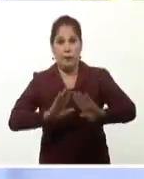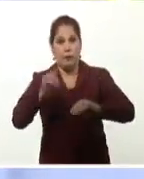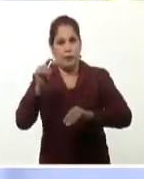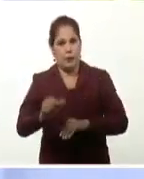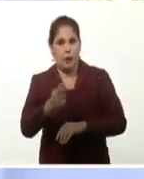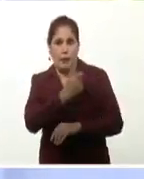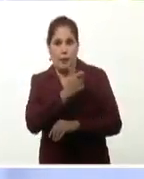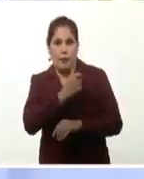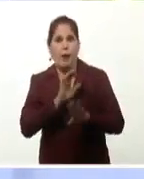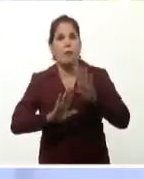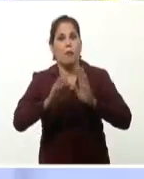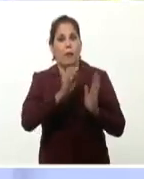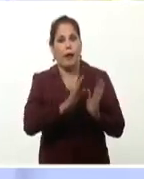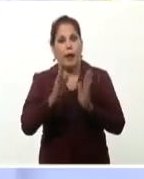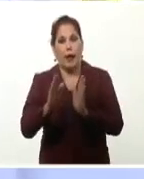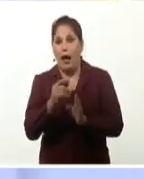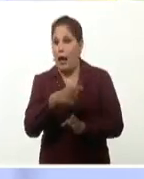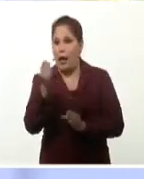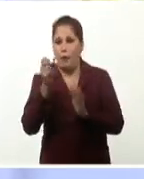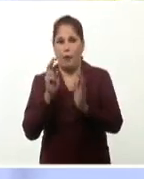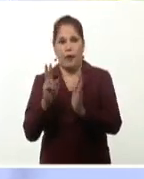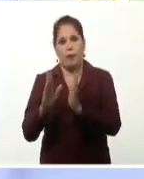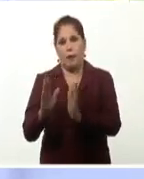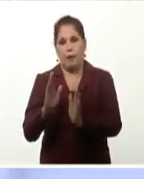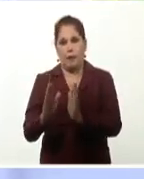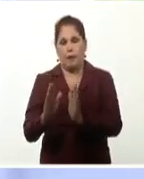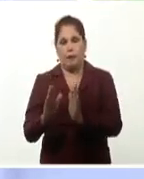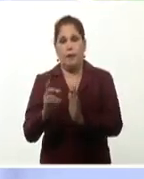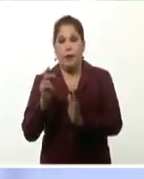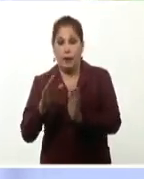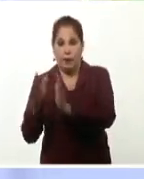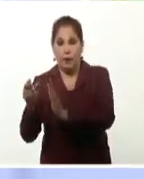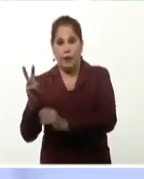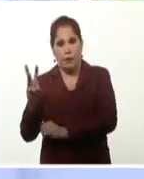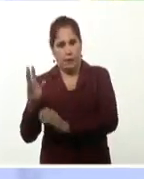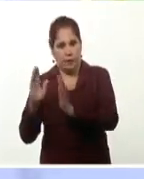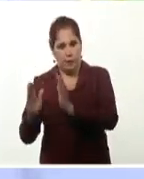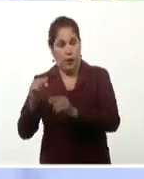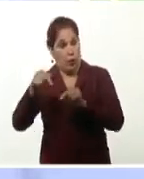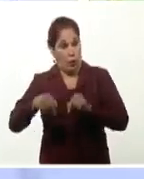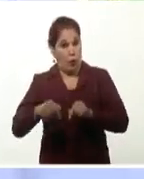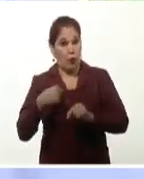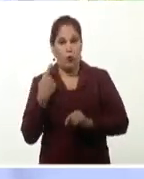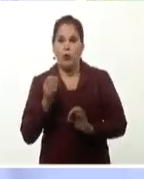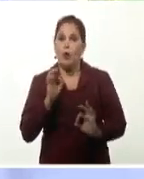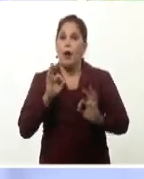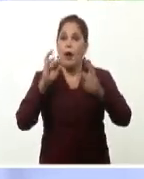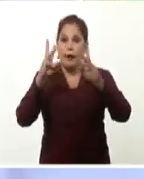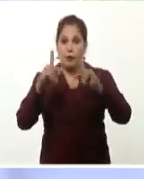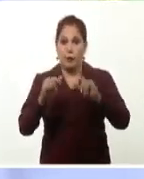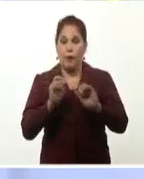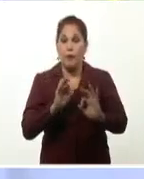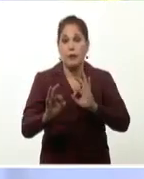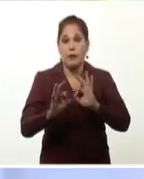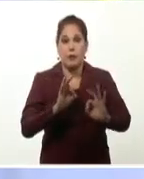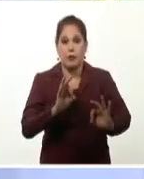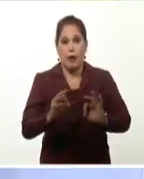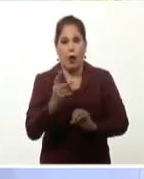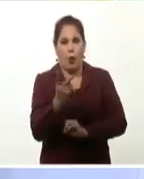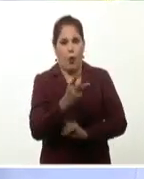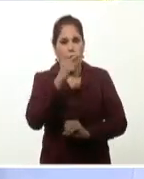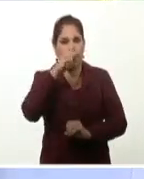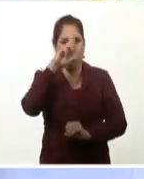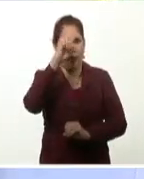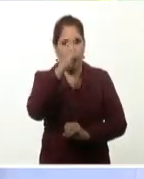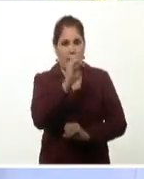suficiente como para pasar a un fase 2 y del fase 2 al fase 3. Hoy nosotros tenemos resultados de seguridad e inmunogenicidad en ambos